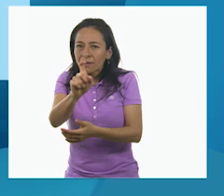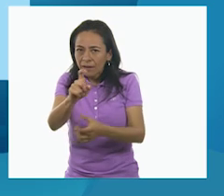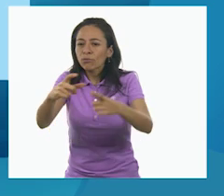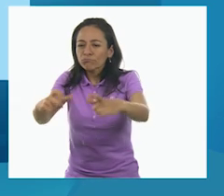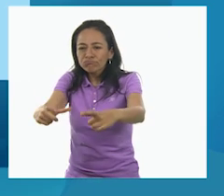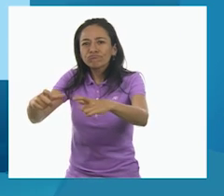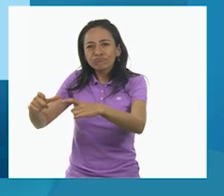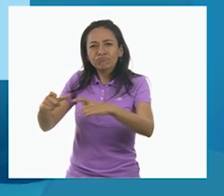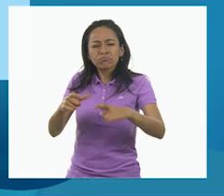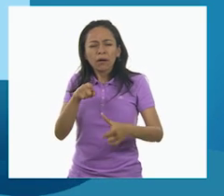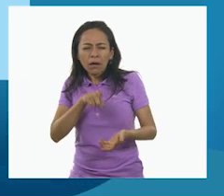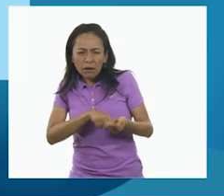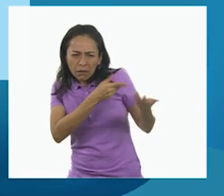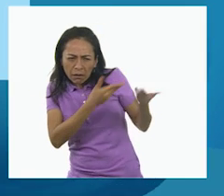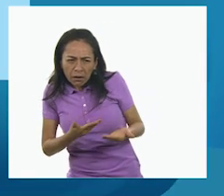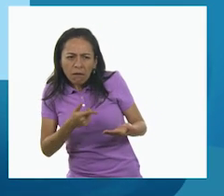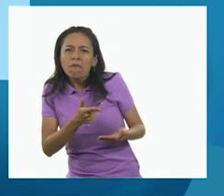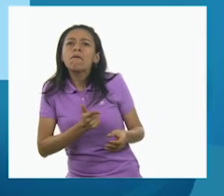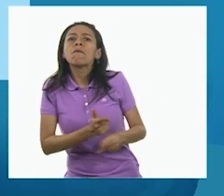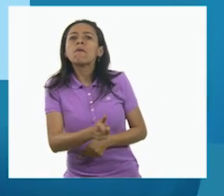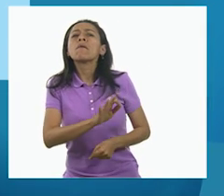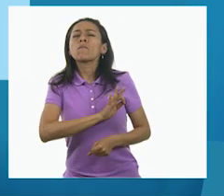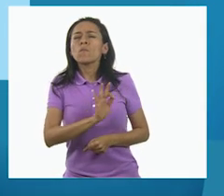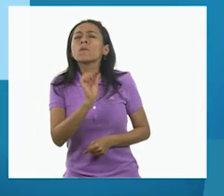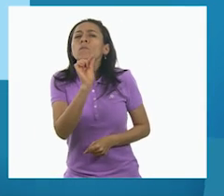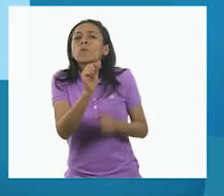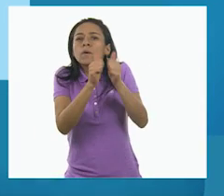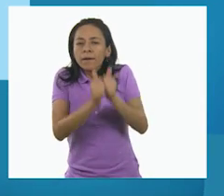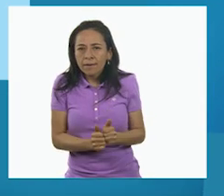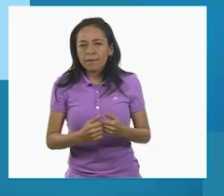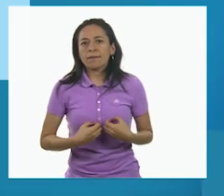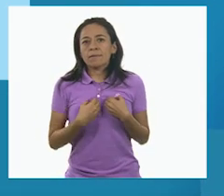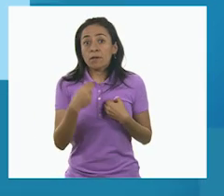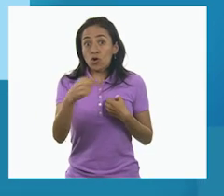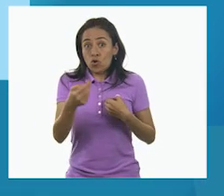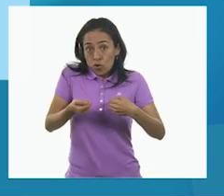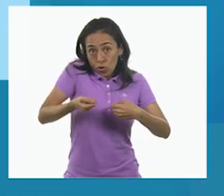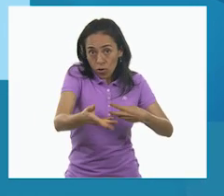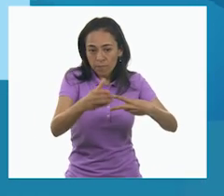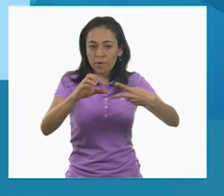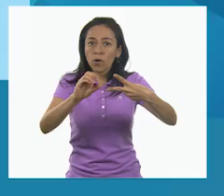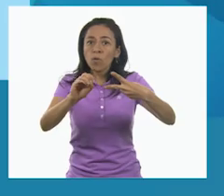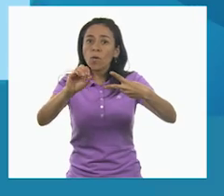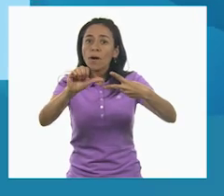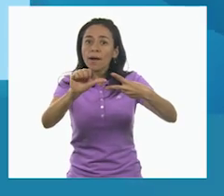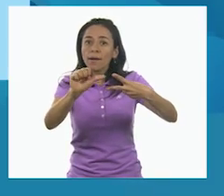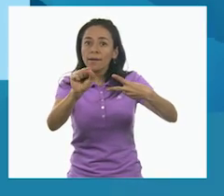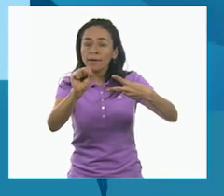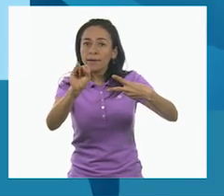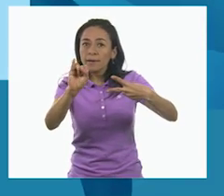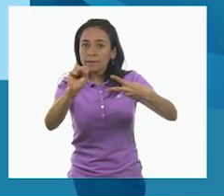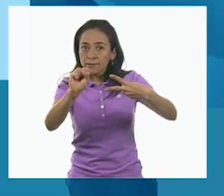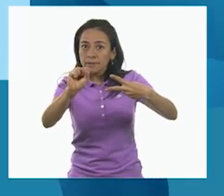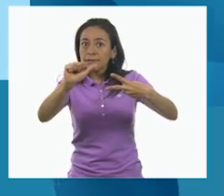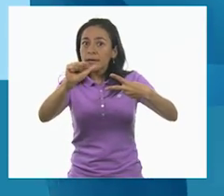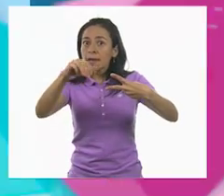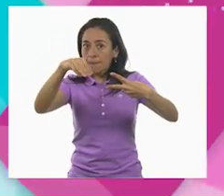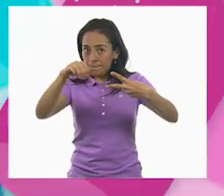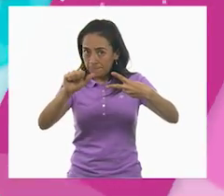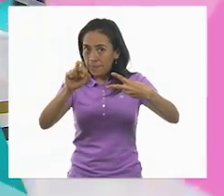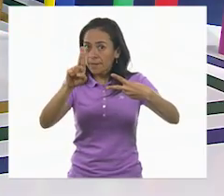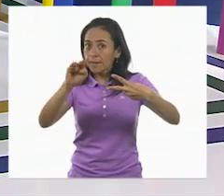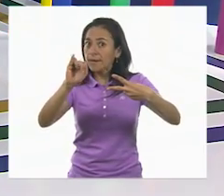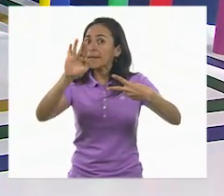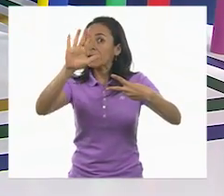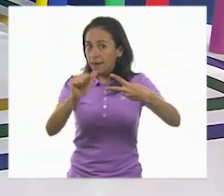mejores condiciones de vida, y por eso su nombre se llama Oasis América, que dentro de esa zona desértica,